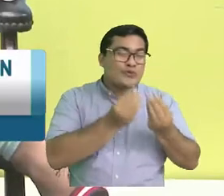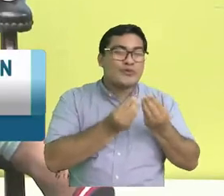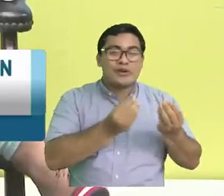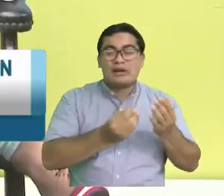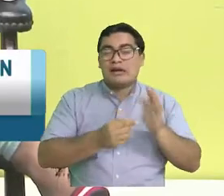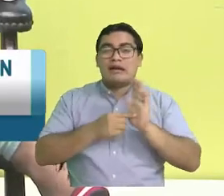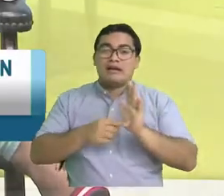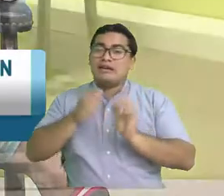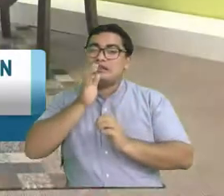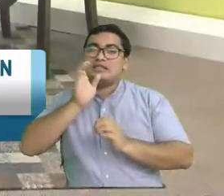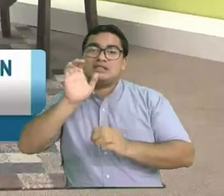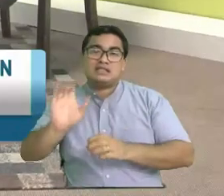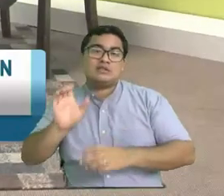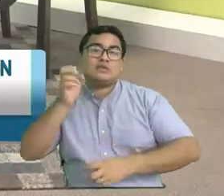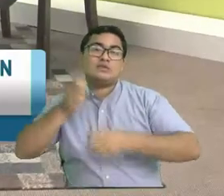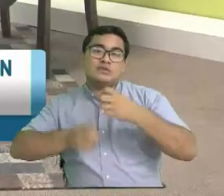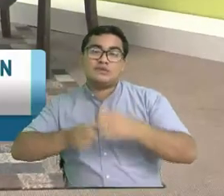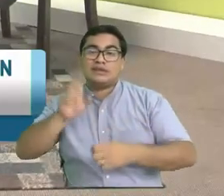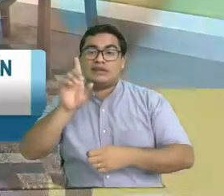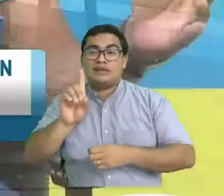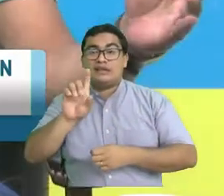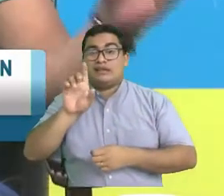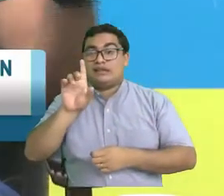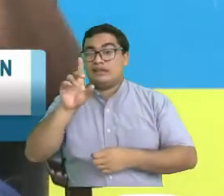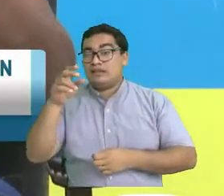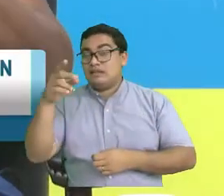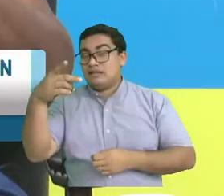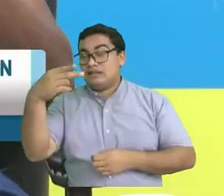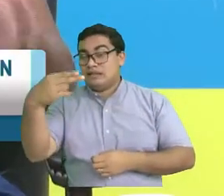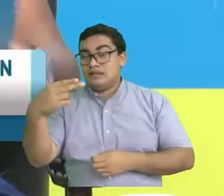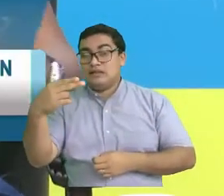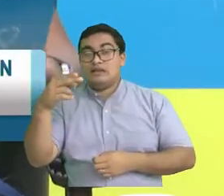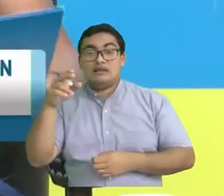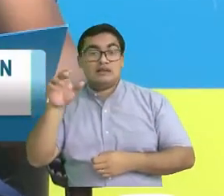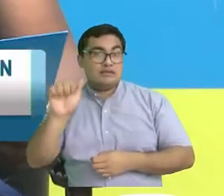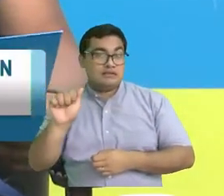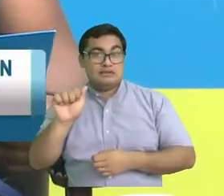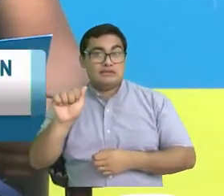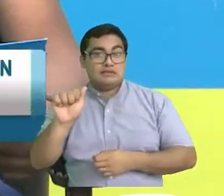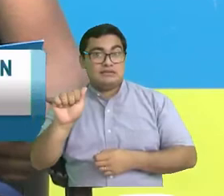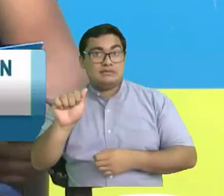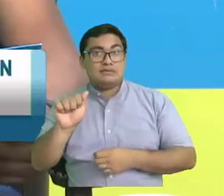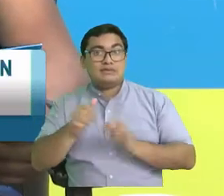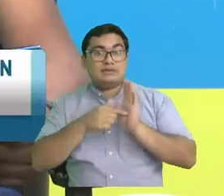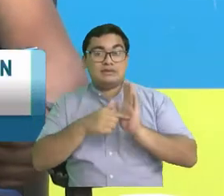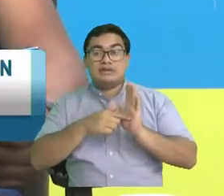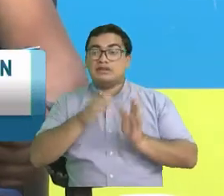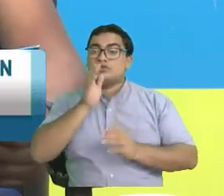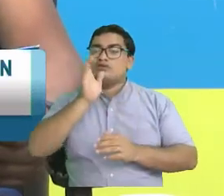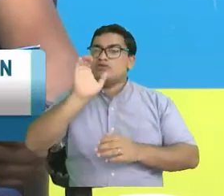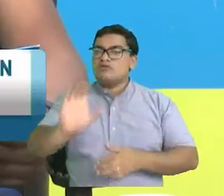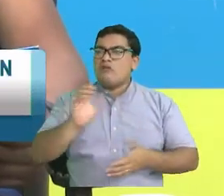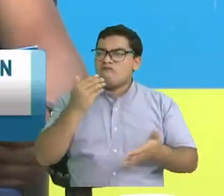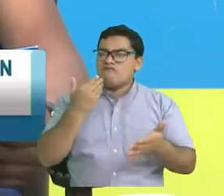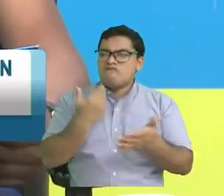problema. Bueno, porque un niño malcriado, un niño mimado, por ejemplo, puedes presentar escenas